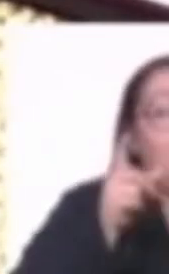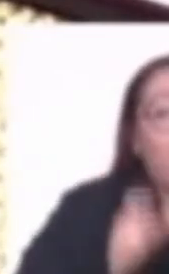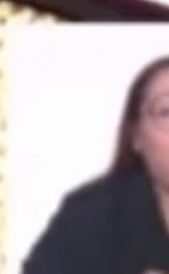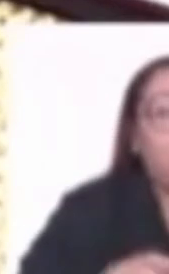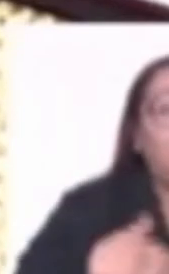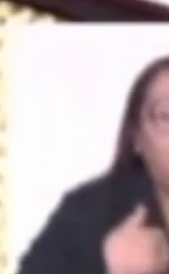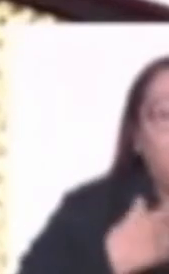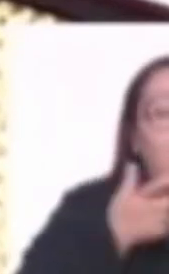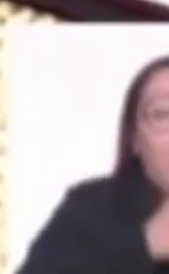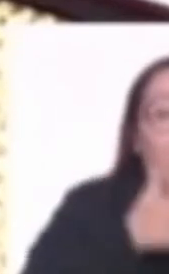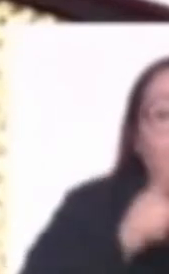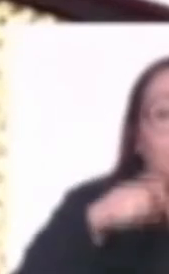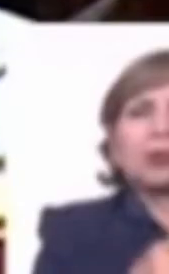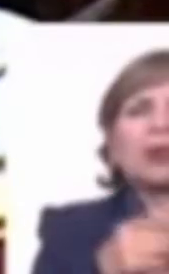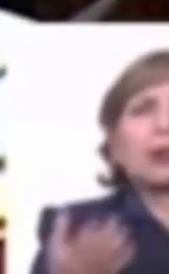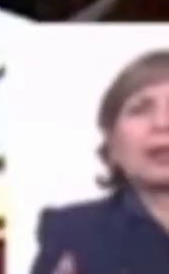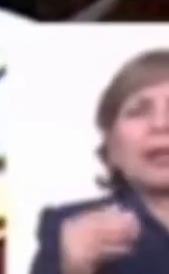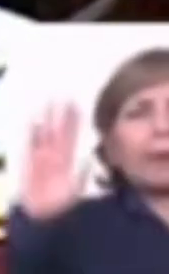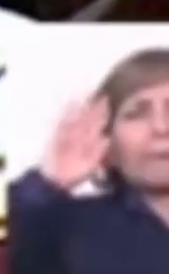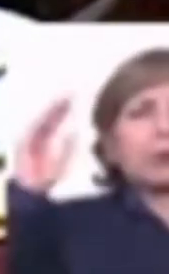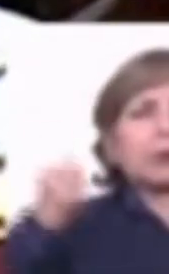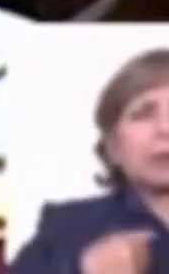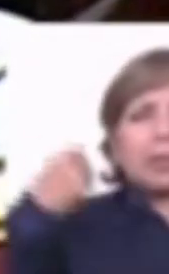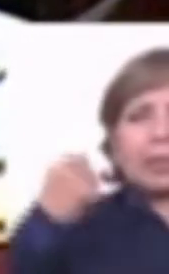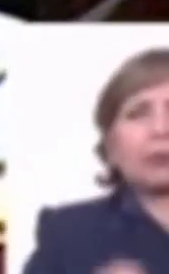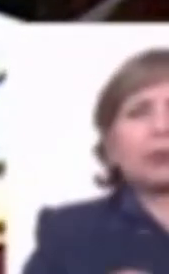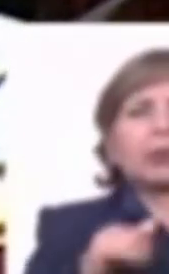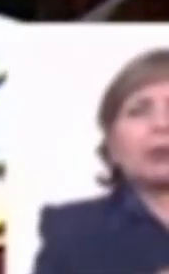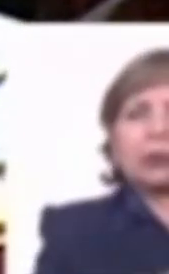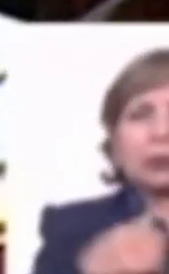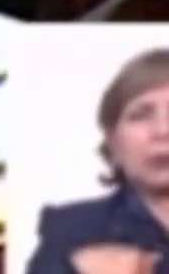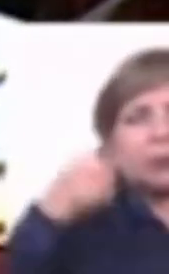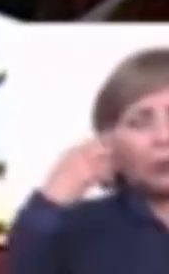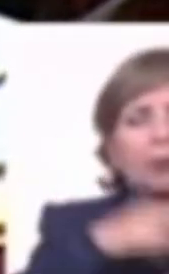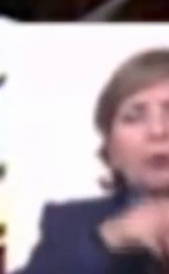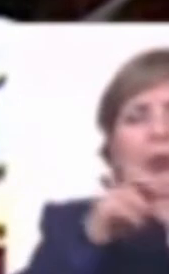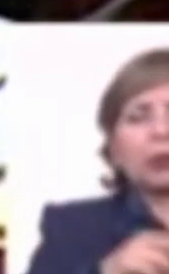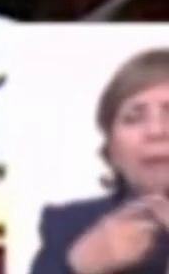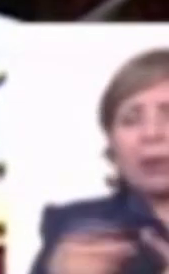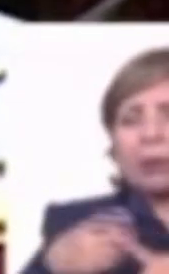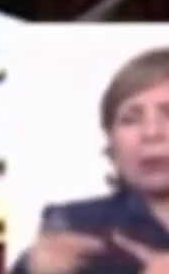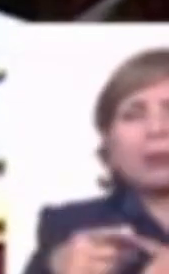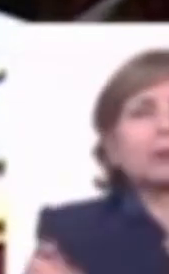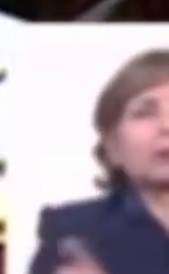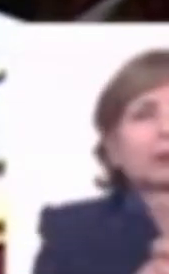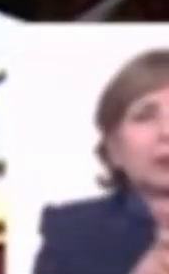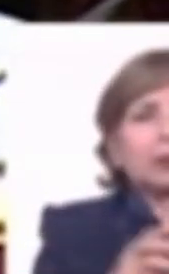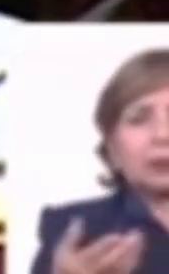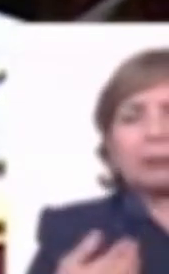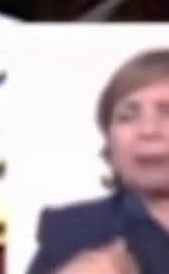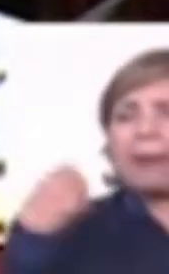obtengan las armas de fuego que necesitan para la policía hay que empoderarlo yo he presentado varios proyectos de ley con respecto a la necesidad